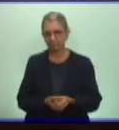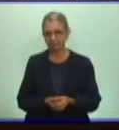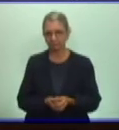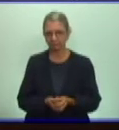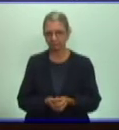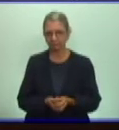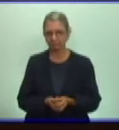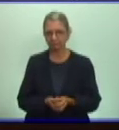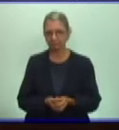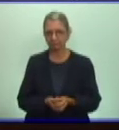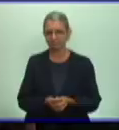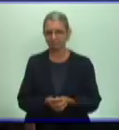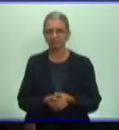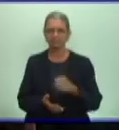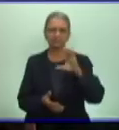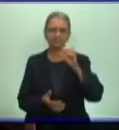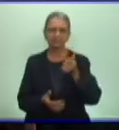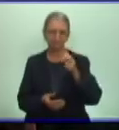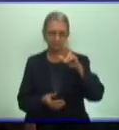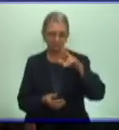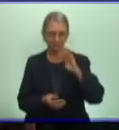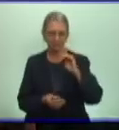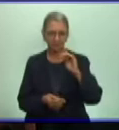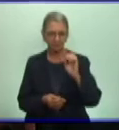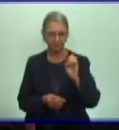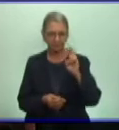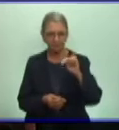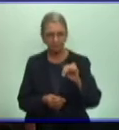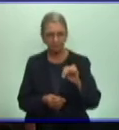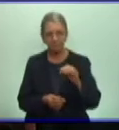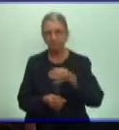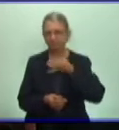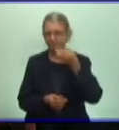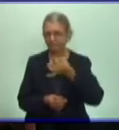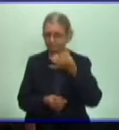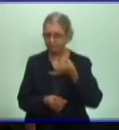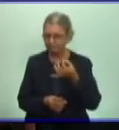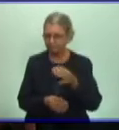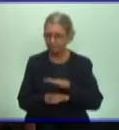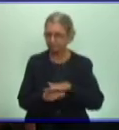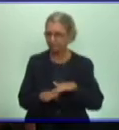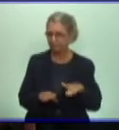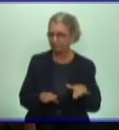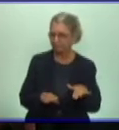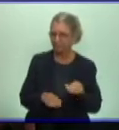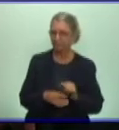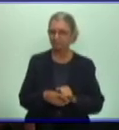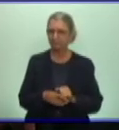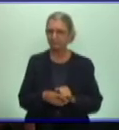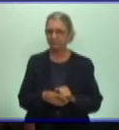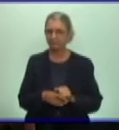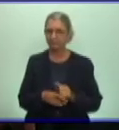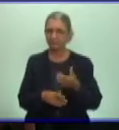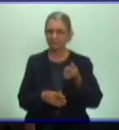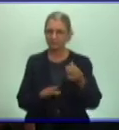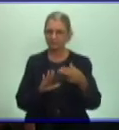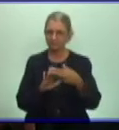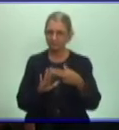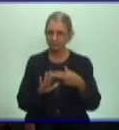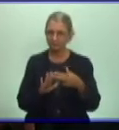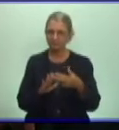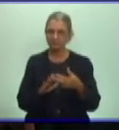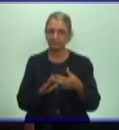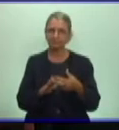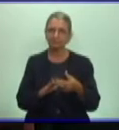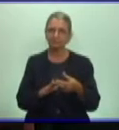con la metodóloga Carmen Rosa, pues tratamos de explicar, pero no obstante, la asignatura educación